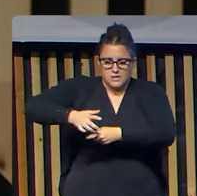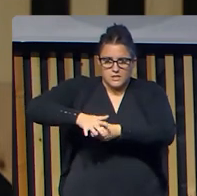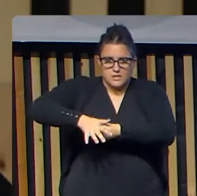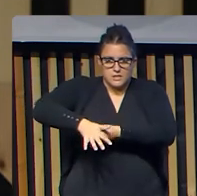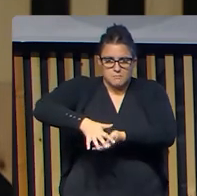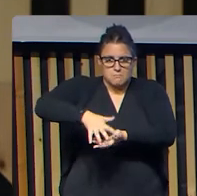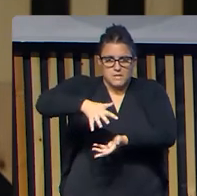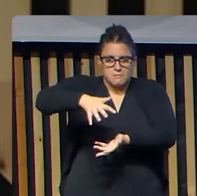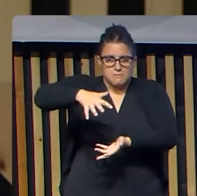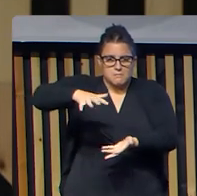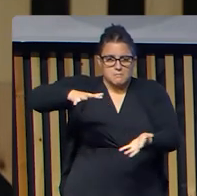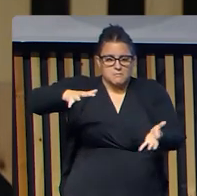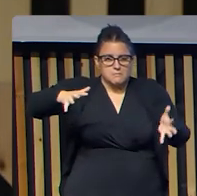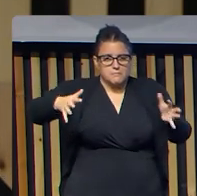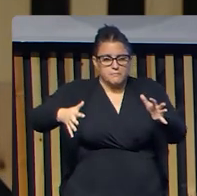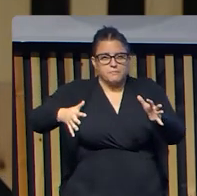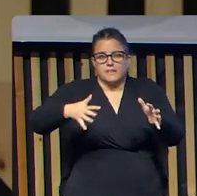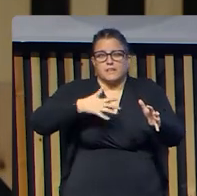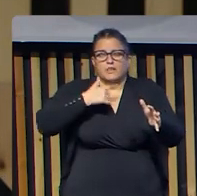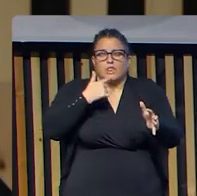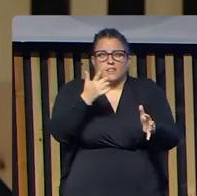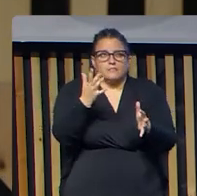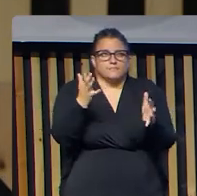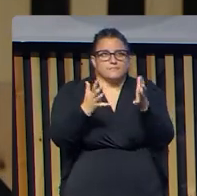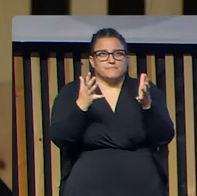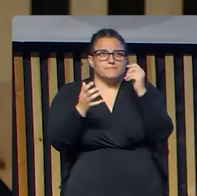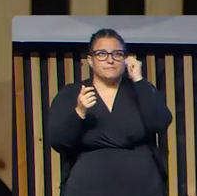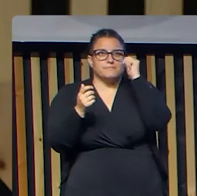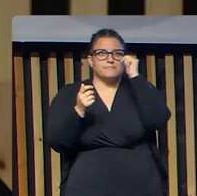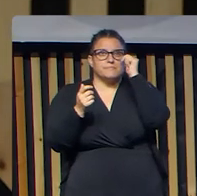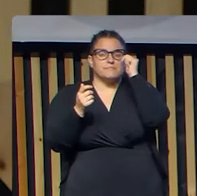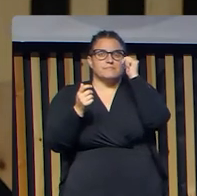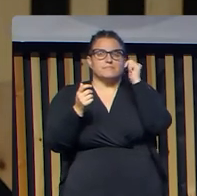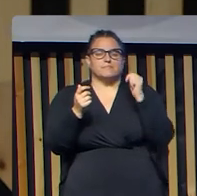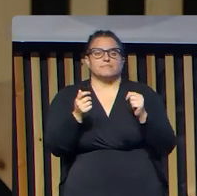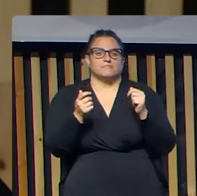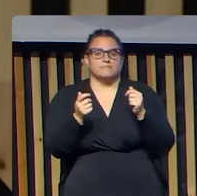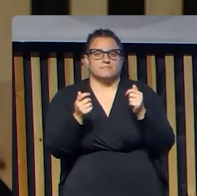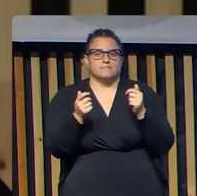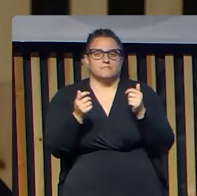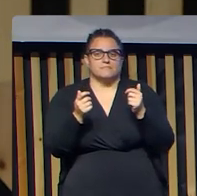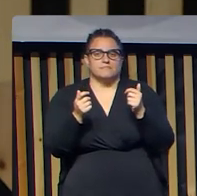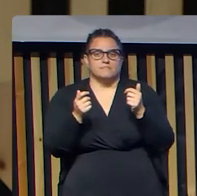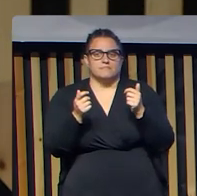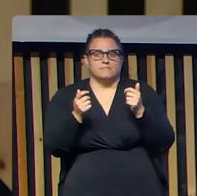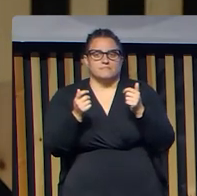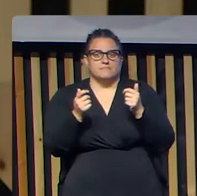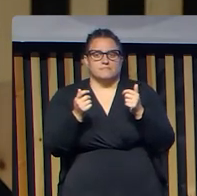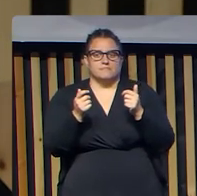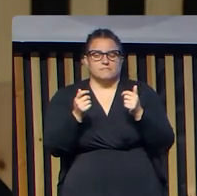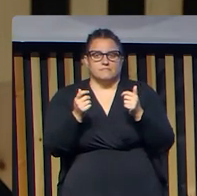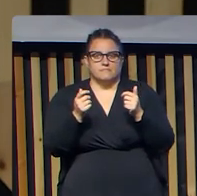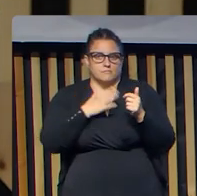es Construcción propia pero de verdad Creo que va así sea convertido en el modelo de lengua